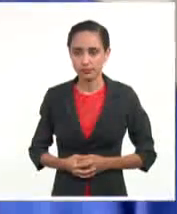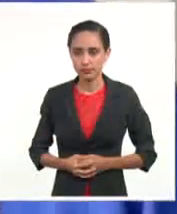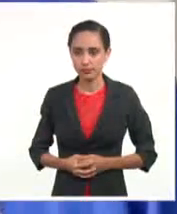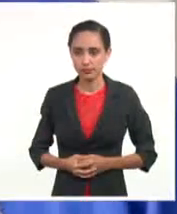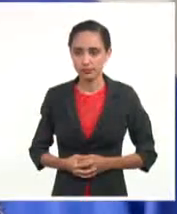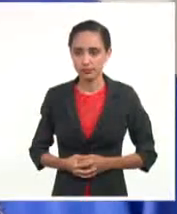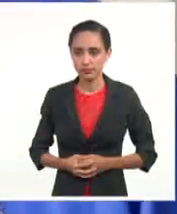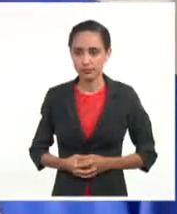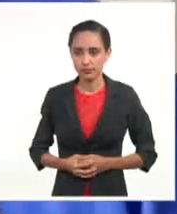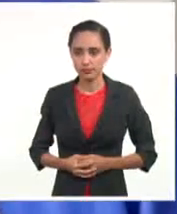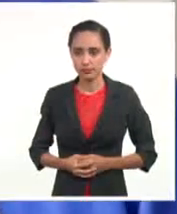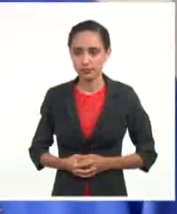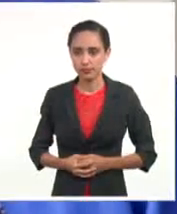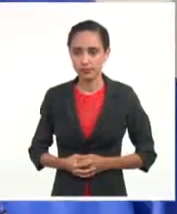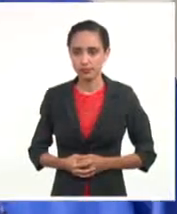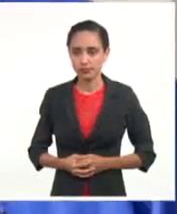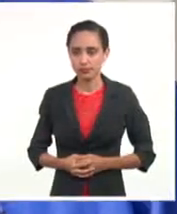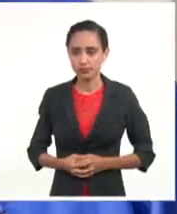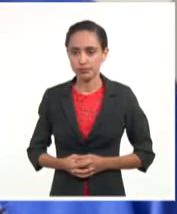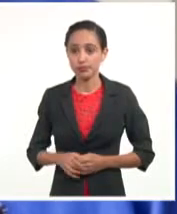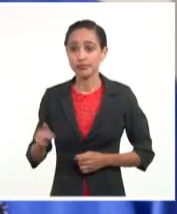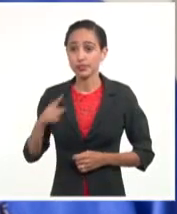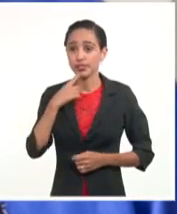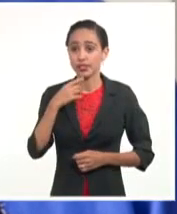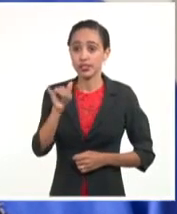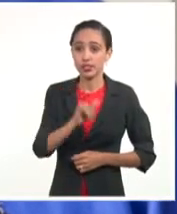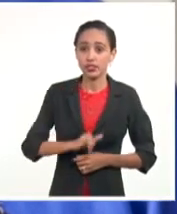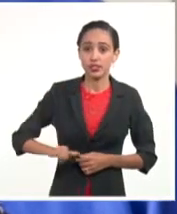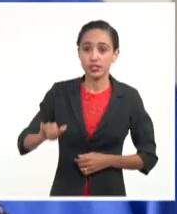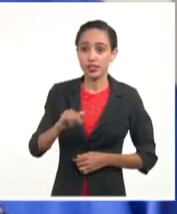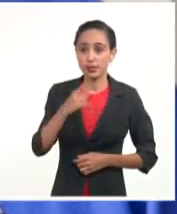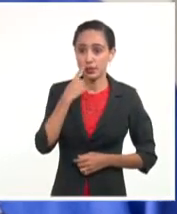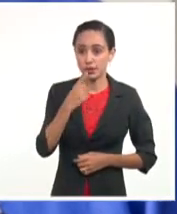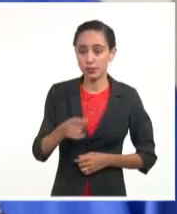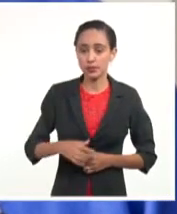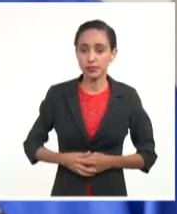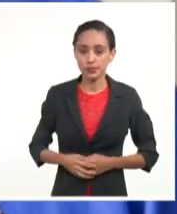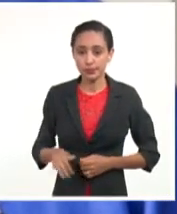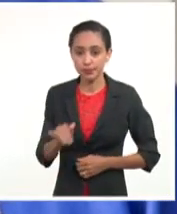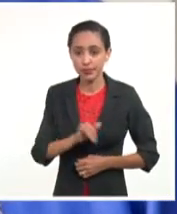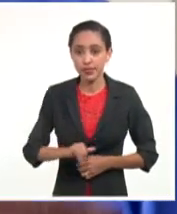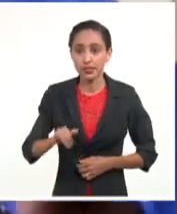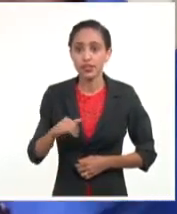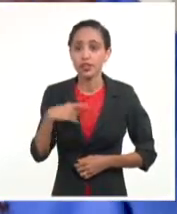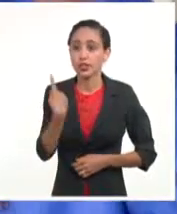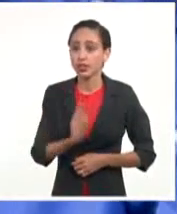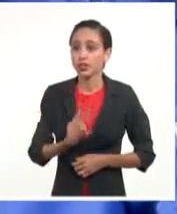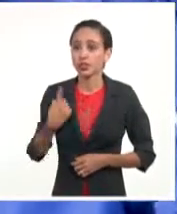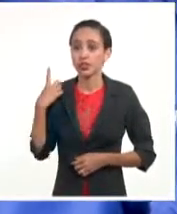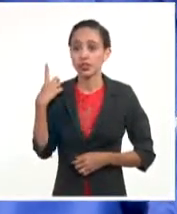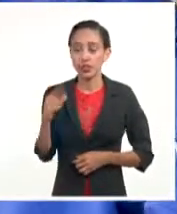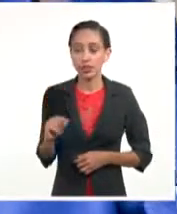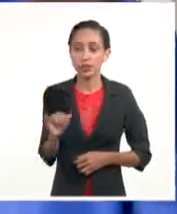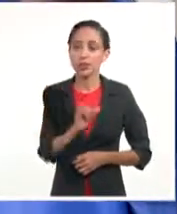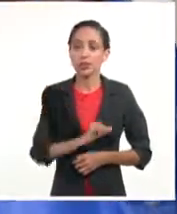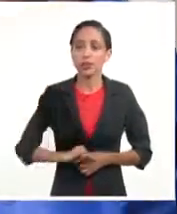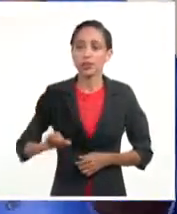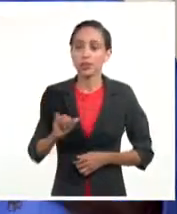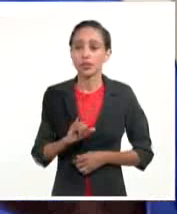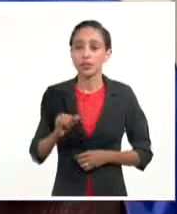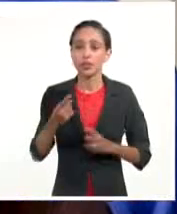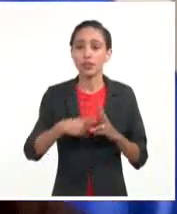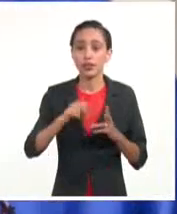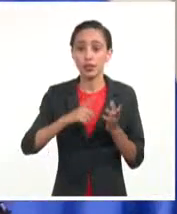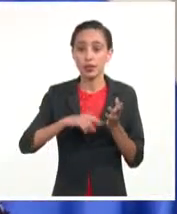Él se había peleado conmigo por distintas razones. Y entonces salimos de 11, me montó en el jeep, cogió